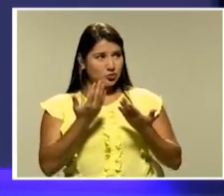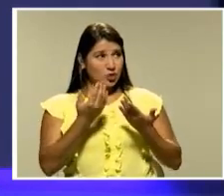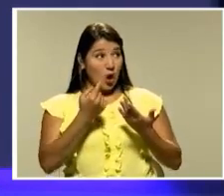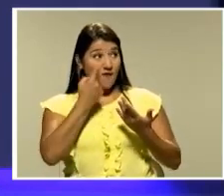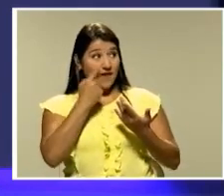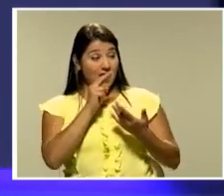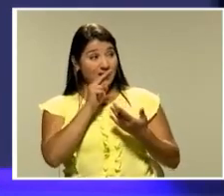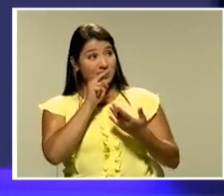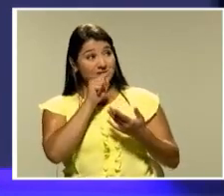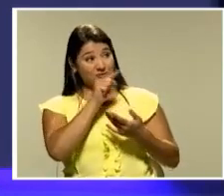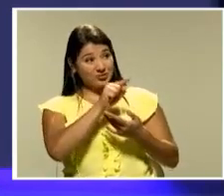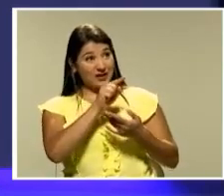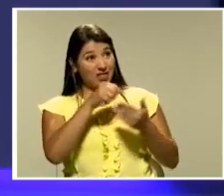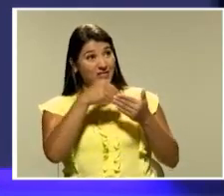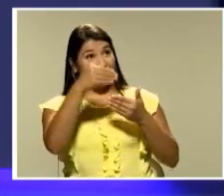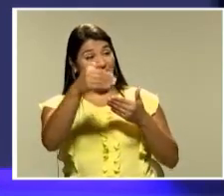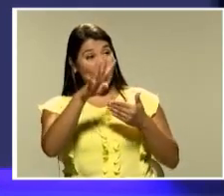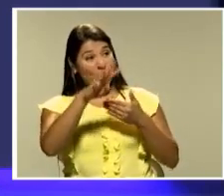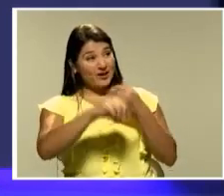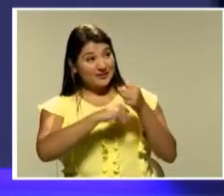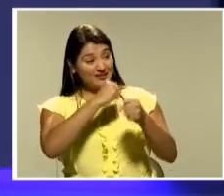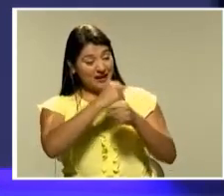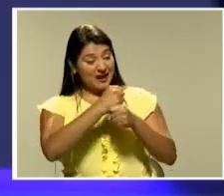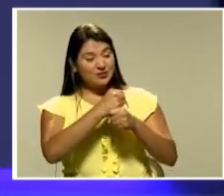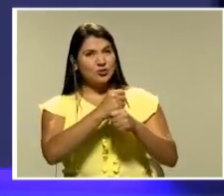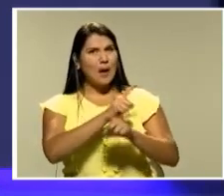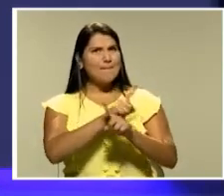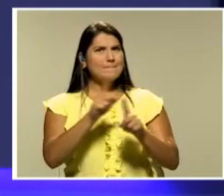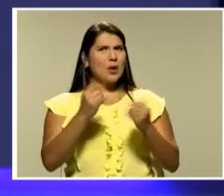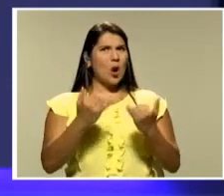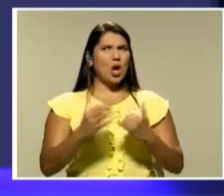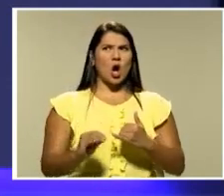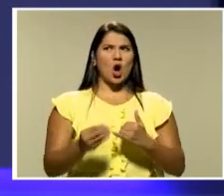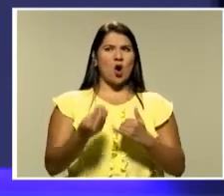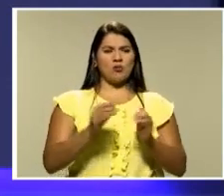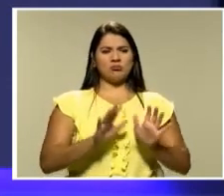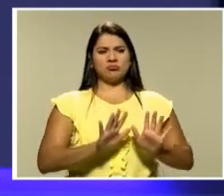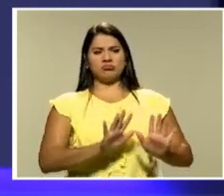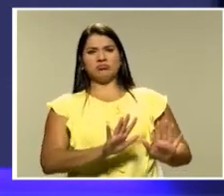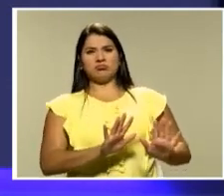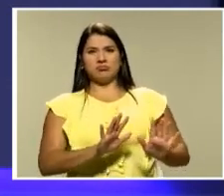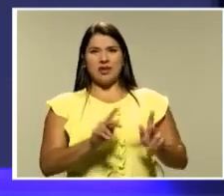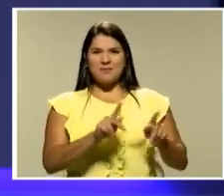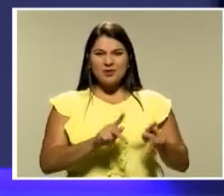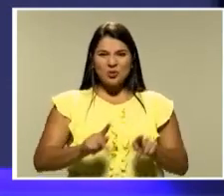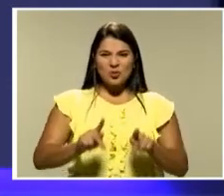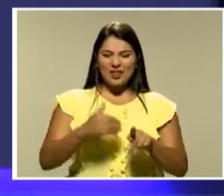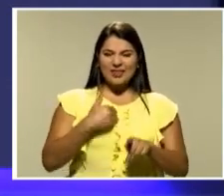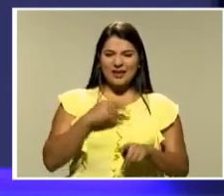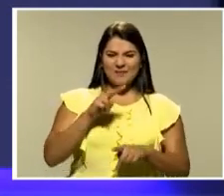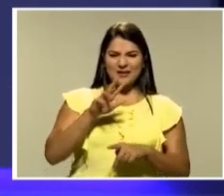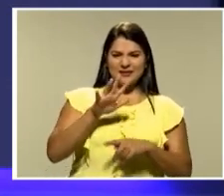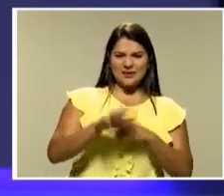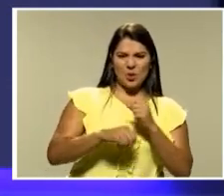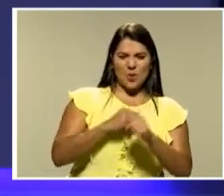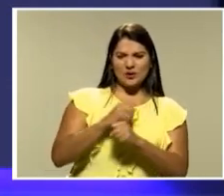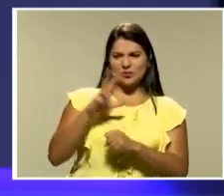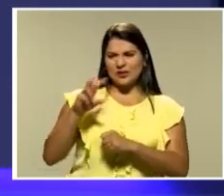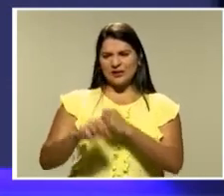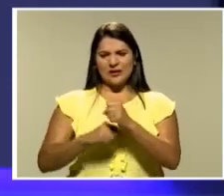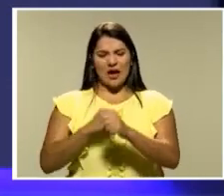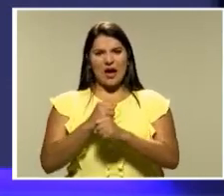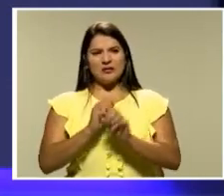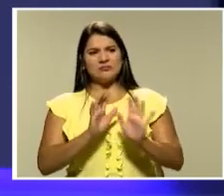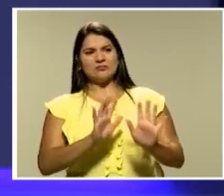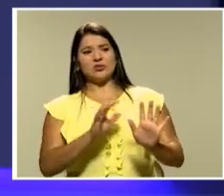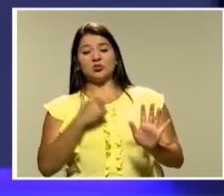para reclamarle, pero hay mucho escepticismo en los jóvenes, en la gente que tiene 25, 30 años y dice, yo